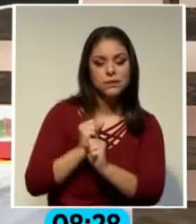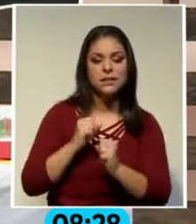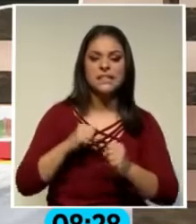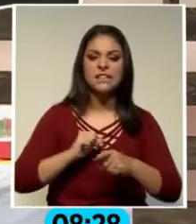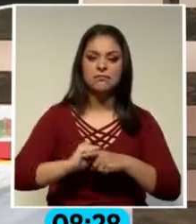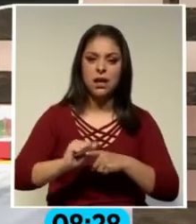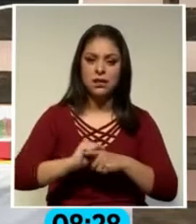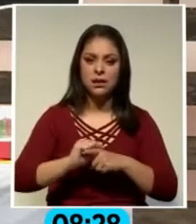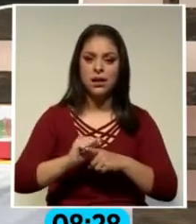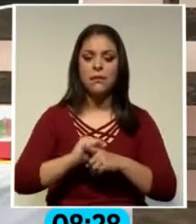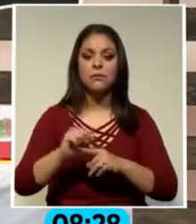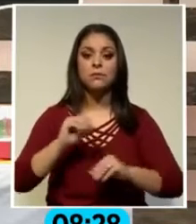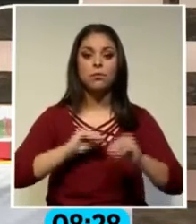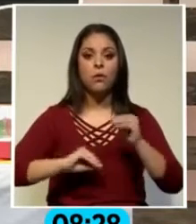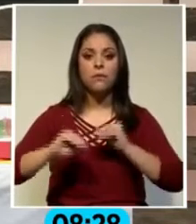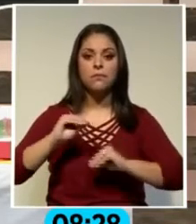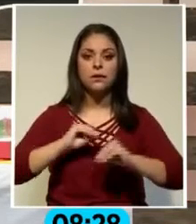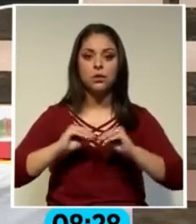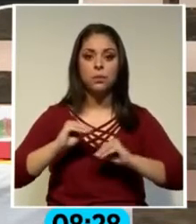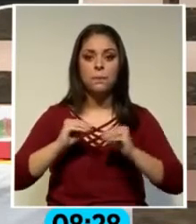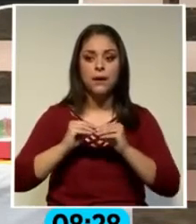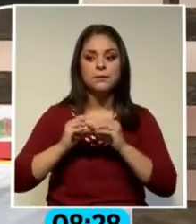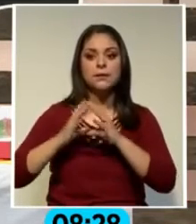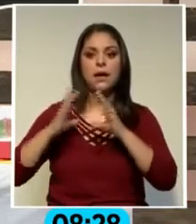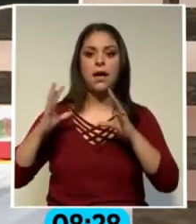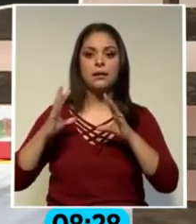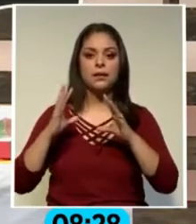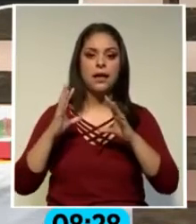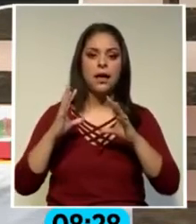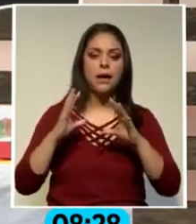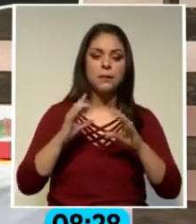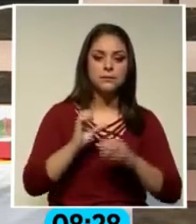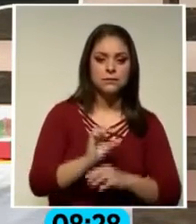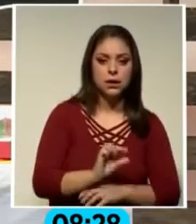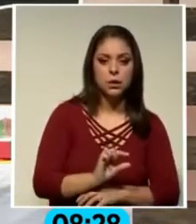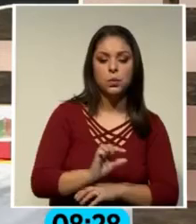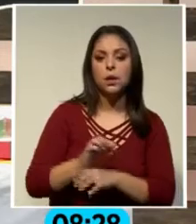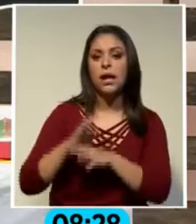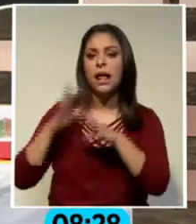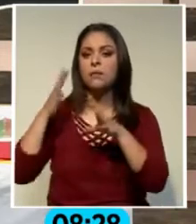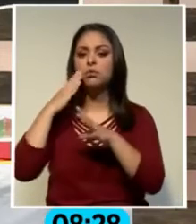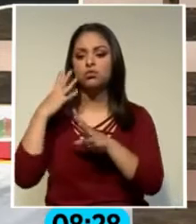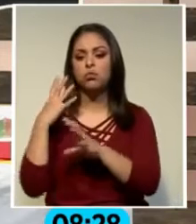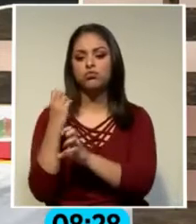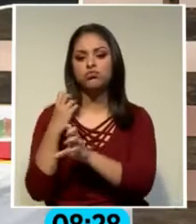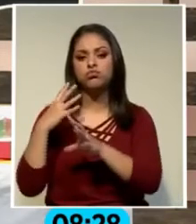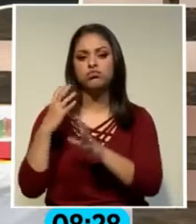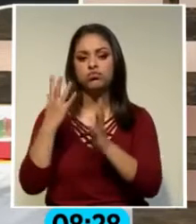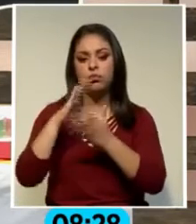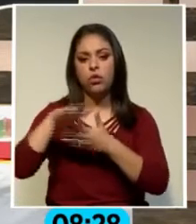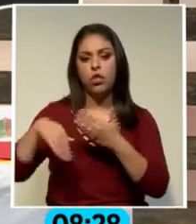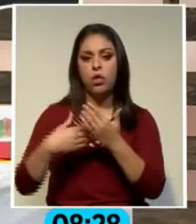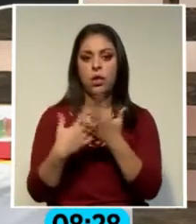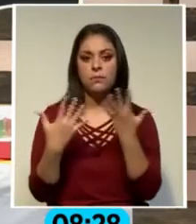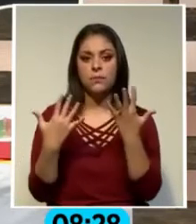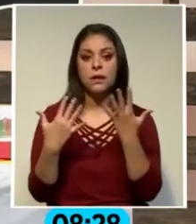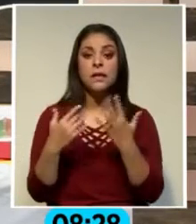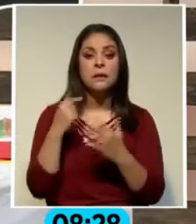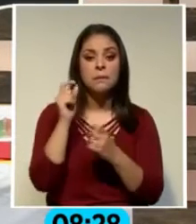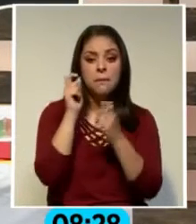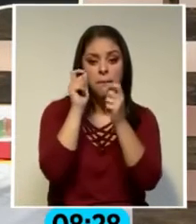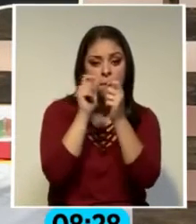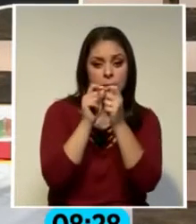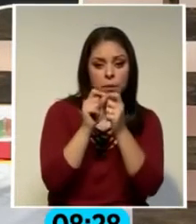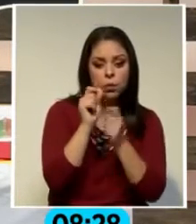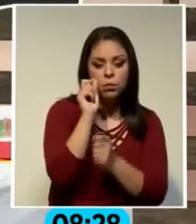un movimiento más grande a uno más pequeño. El grande es porque voy a utilizar todos mis dedos y el pequeño es cuando yo ya pueda